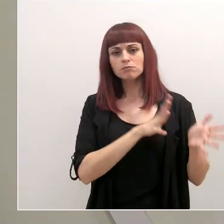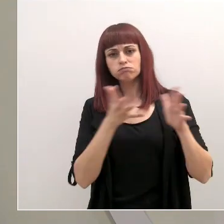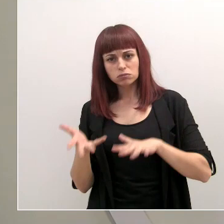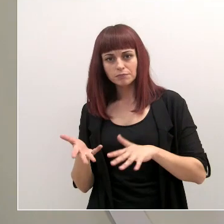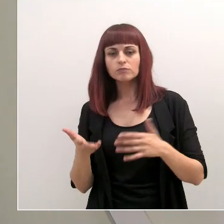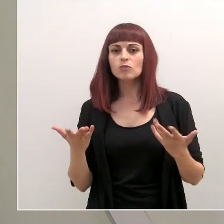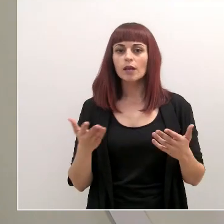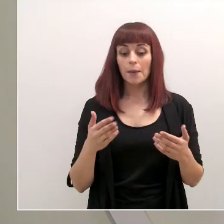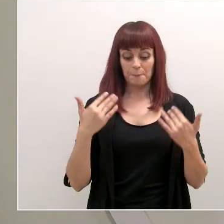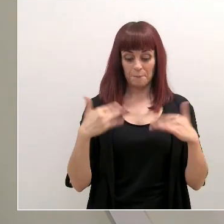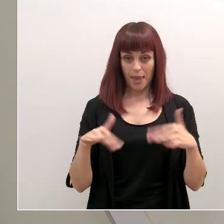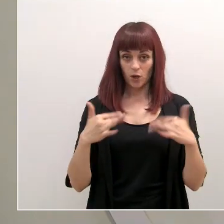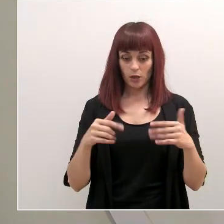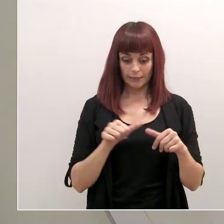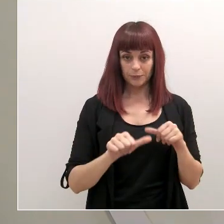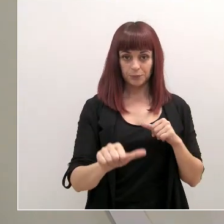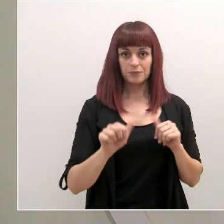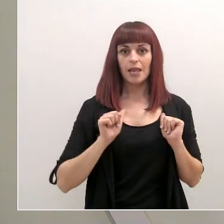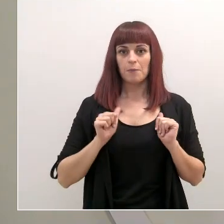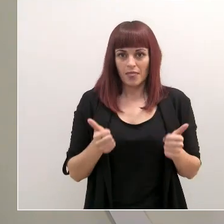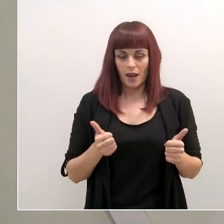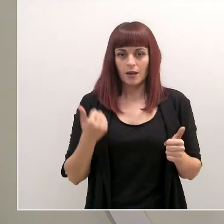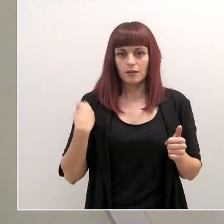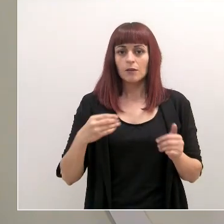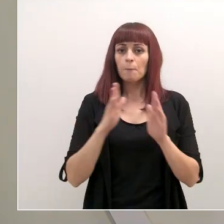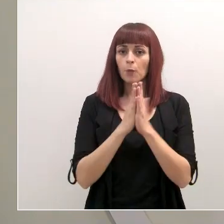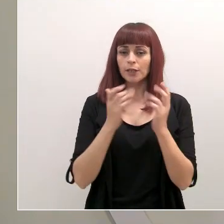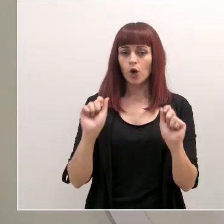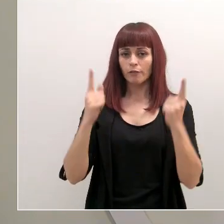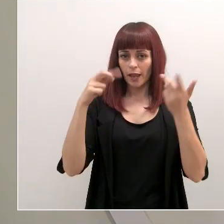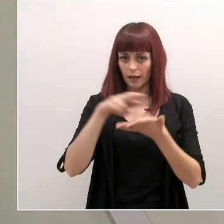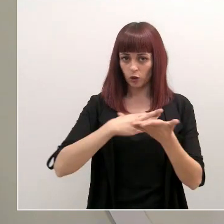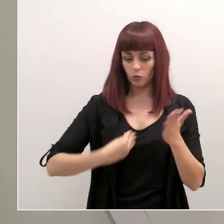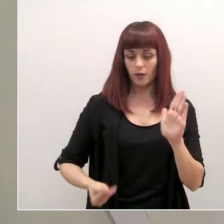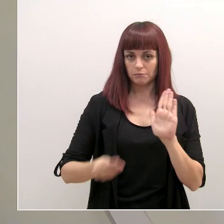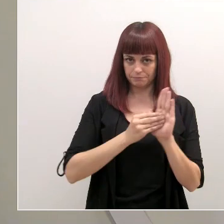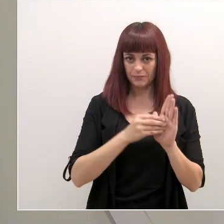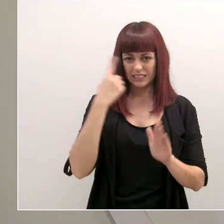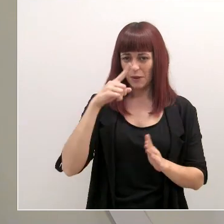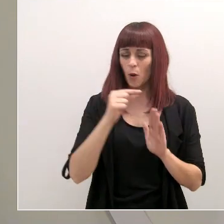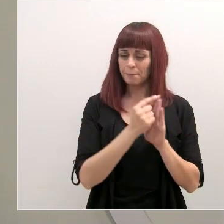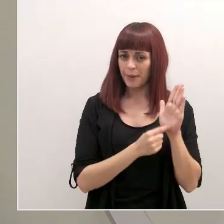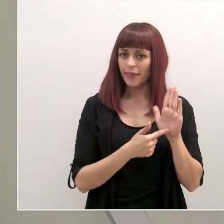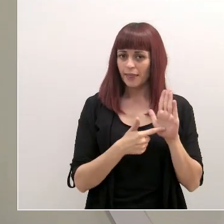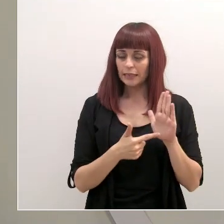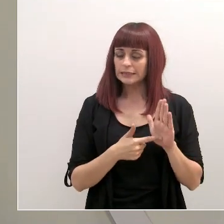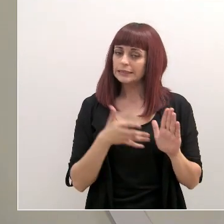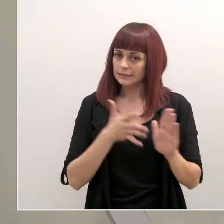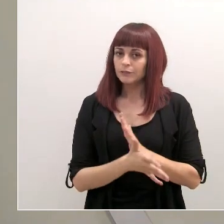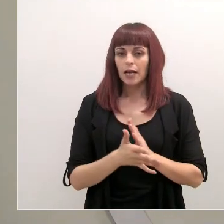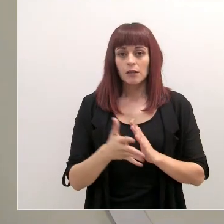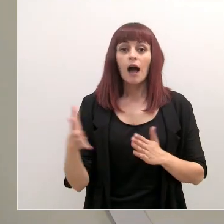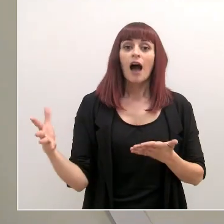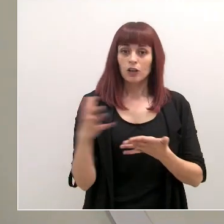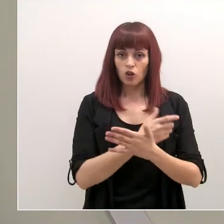los municipios este miércoles mediante su publicación en el BORD. Sabemos que son medidas que nos van a suponer a todos un